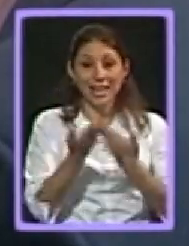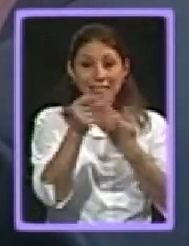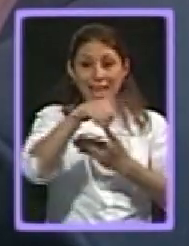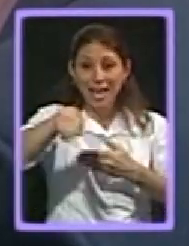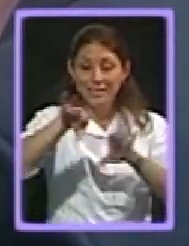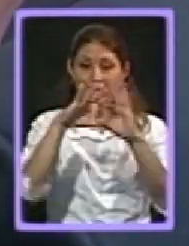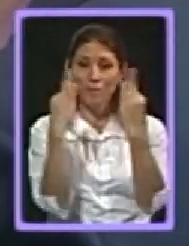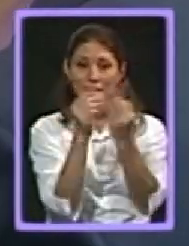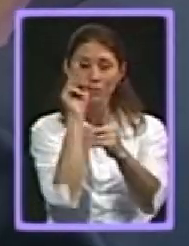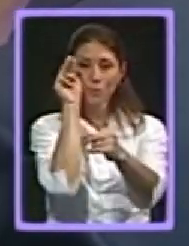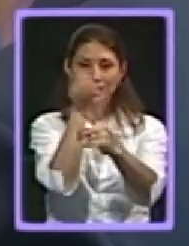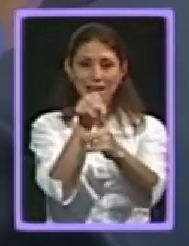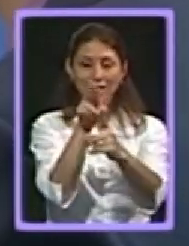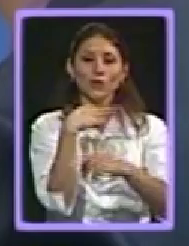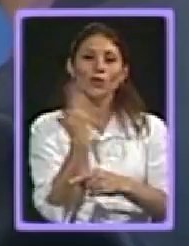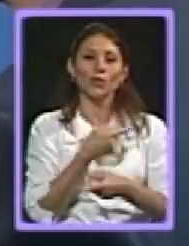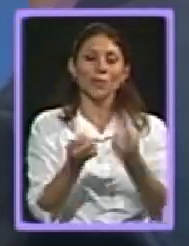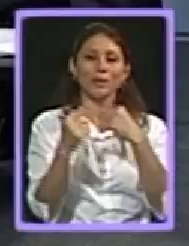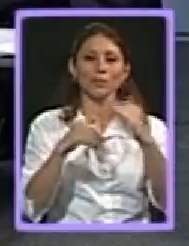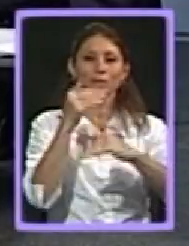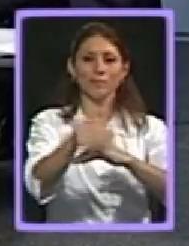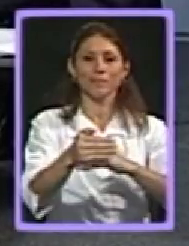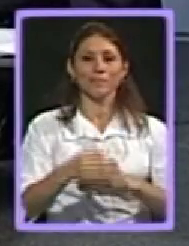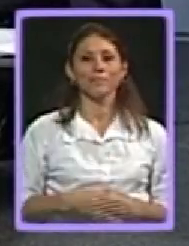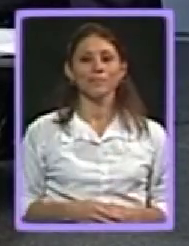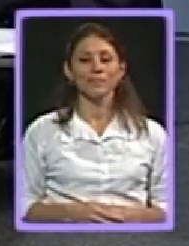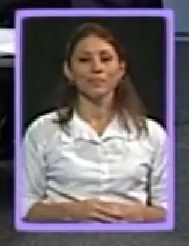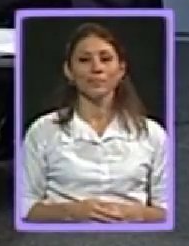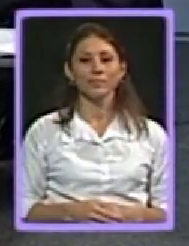escuchando un mensaje que tiene para ellos. Nosotros regresamos.